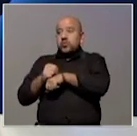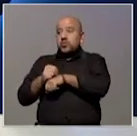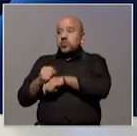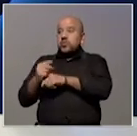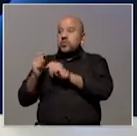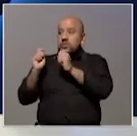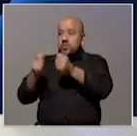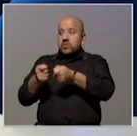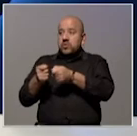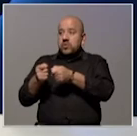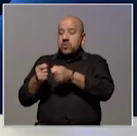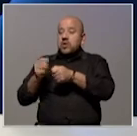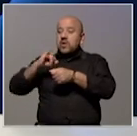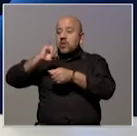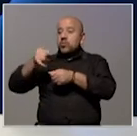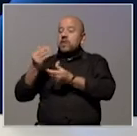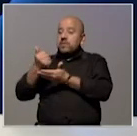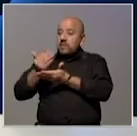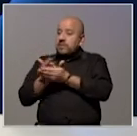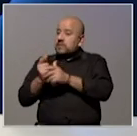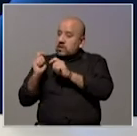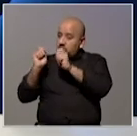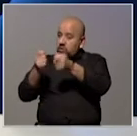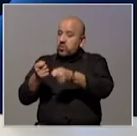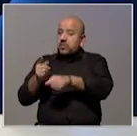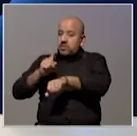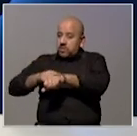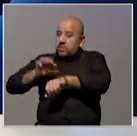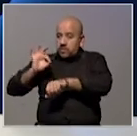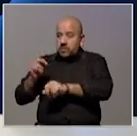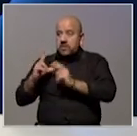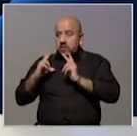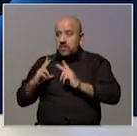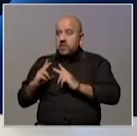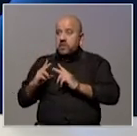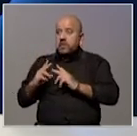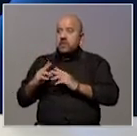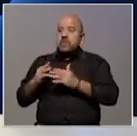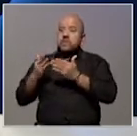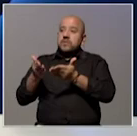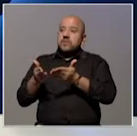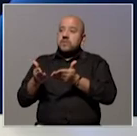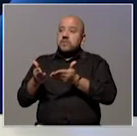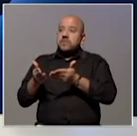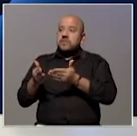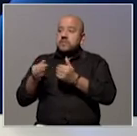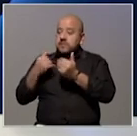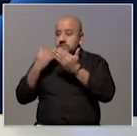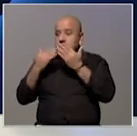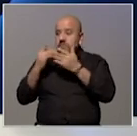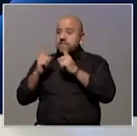tren en tiempo y forma desde la junta primero porque habla de que hubo sesiones en las que no hubo quórum